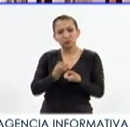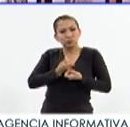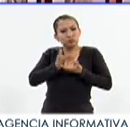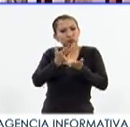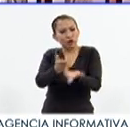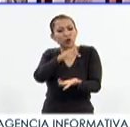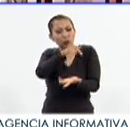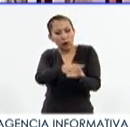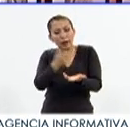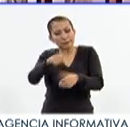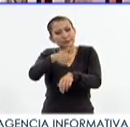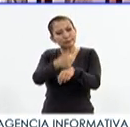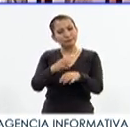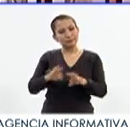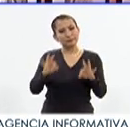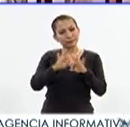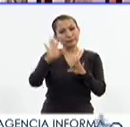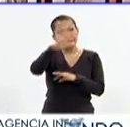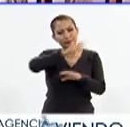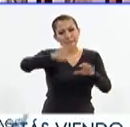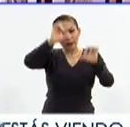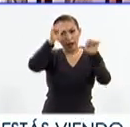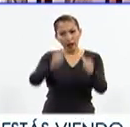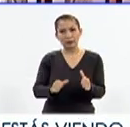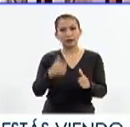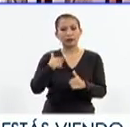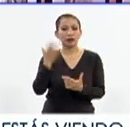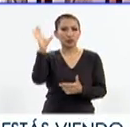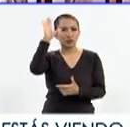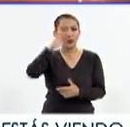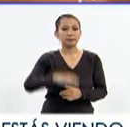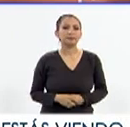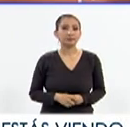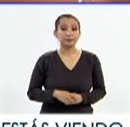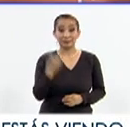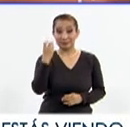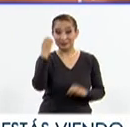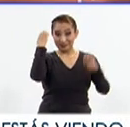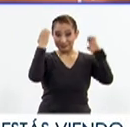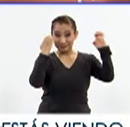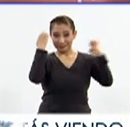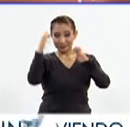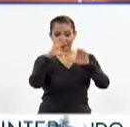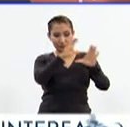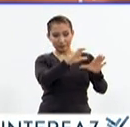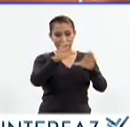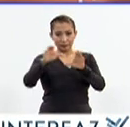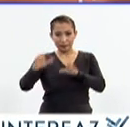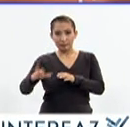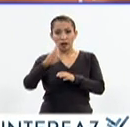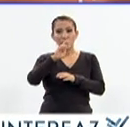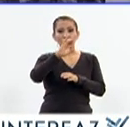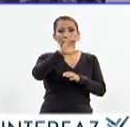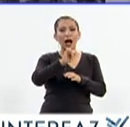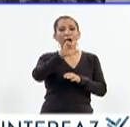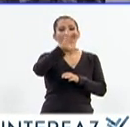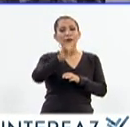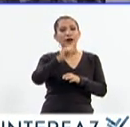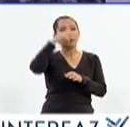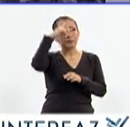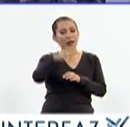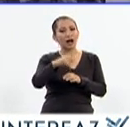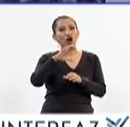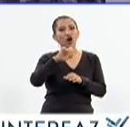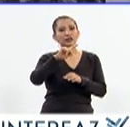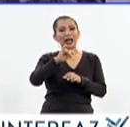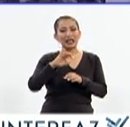darles un lugar importante dentro del arte, importante dentro de la cultura. Estas muestras se dividen en Ruja Afromexicanos de